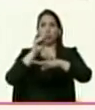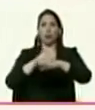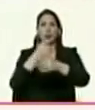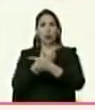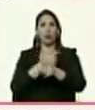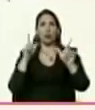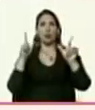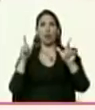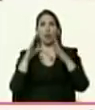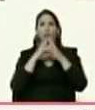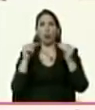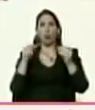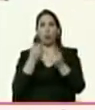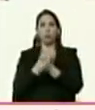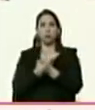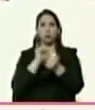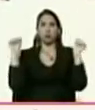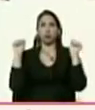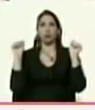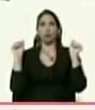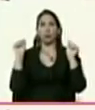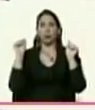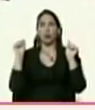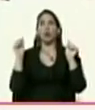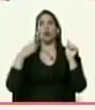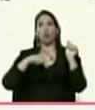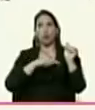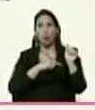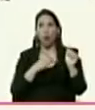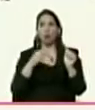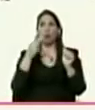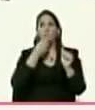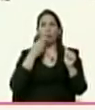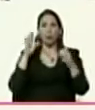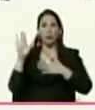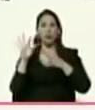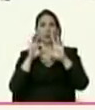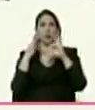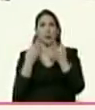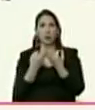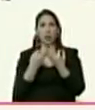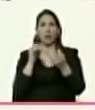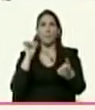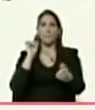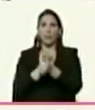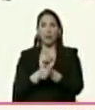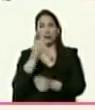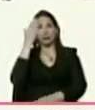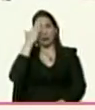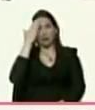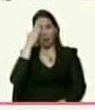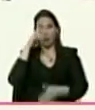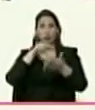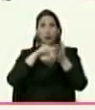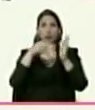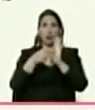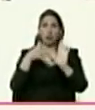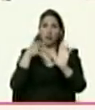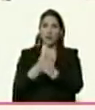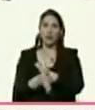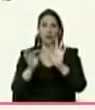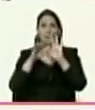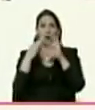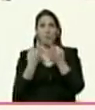los privados de libertad, presos políticos. Nuestro compromiso es con los familiares de los presos. Sabemos lo que significa para las